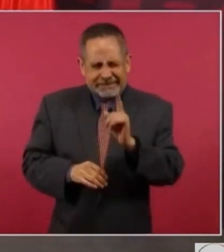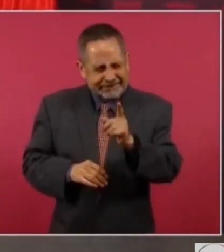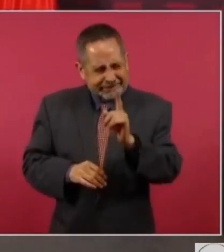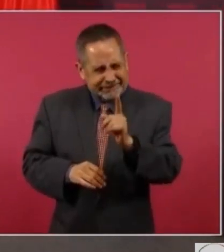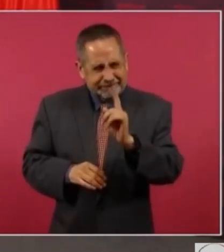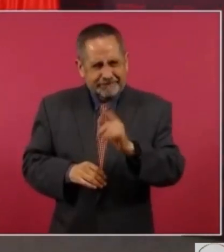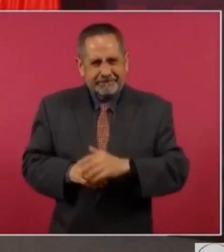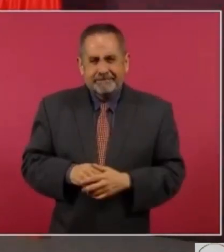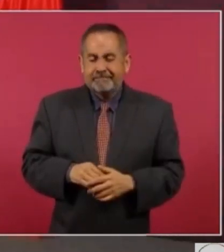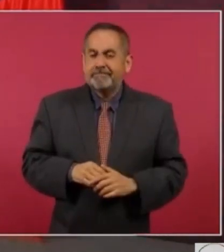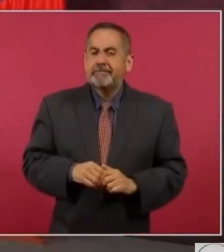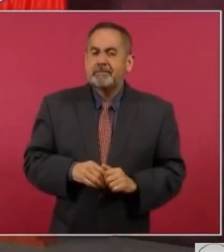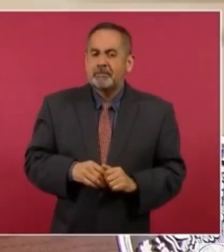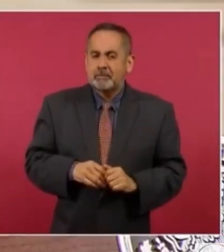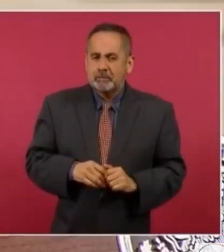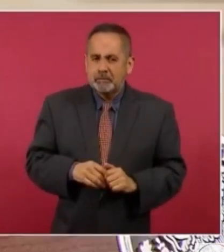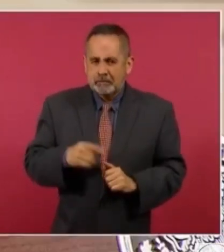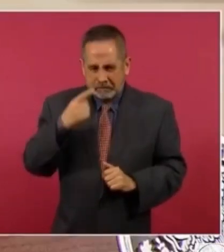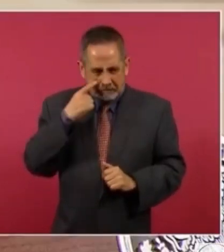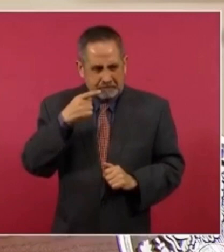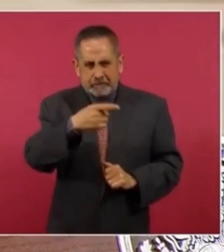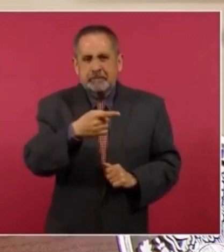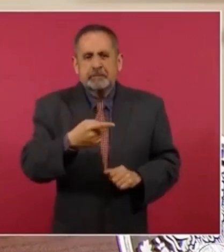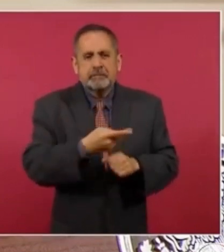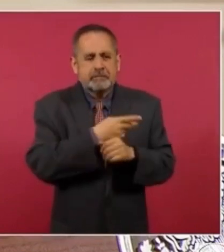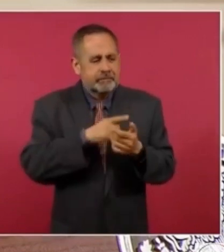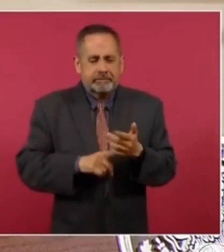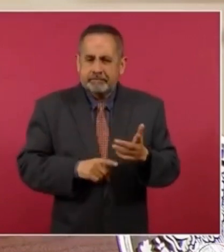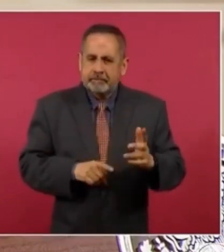Es cosa de verlo, pero